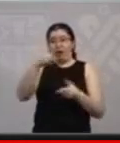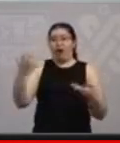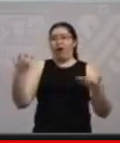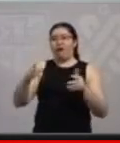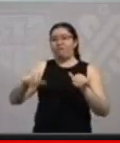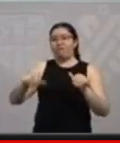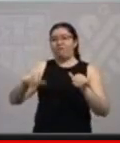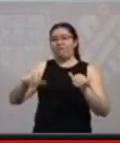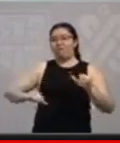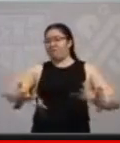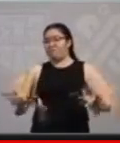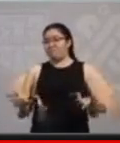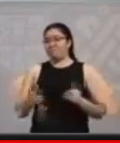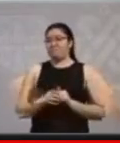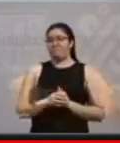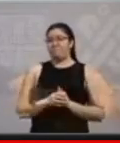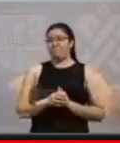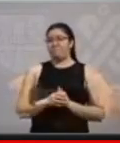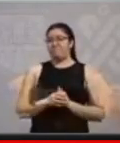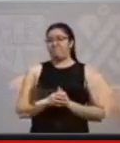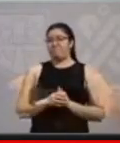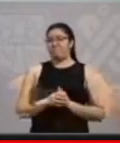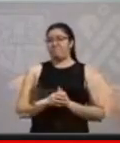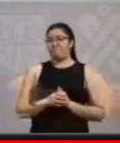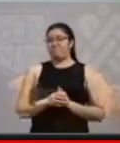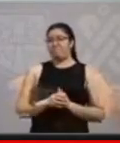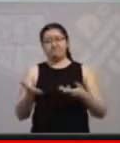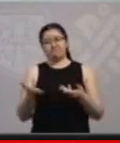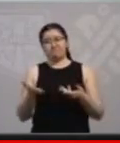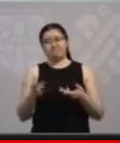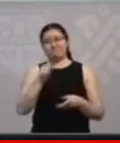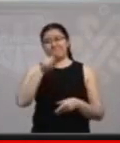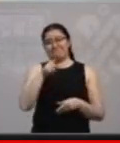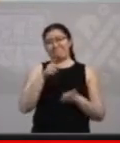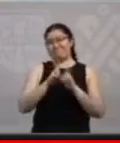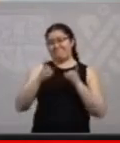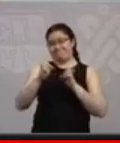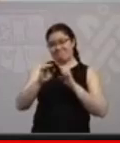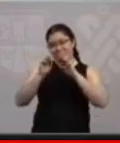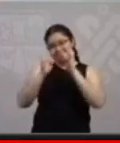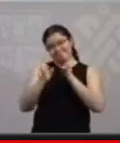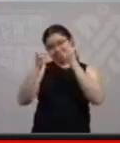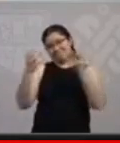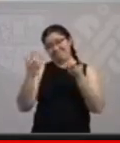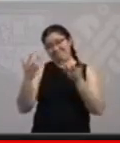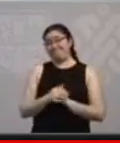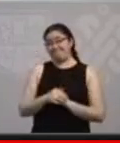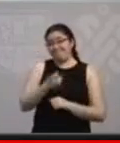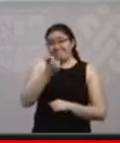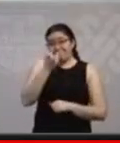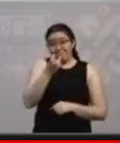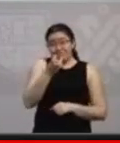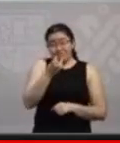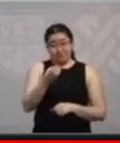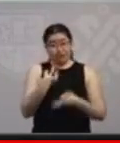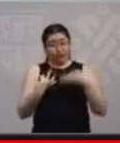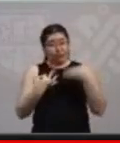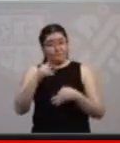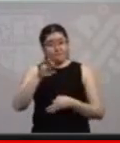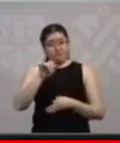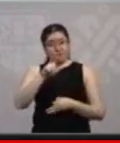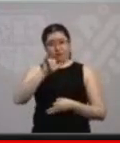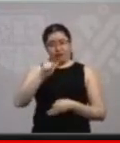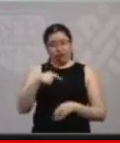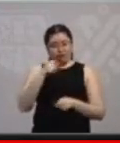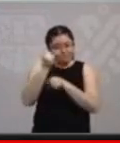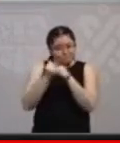desarrollar actividades de desarrollo inmobiliario. Y eso pues tiene que investigarlo la Fiscalía y tiene que